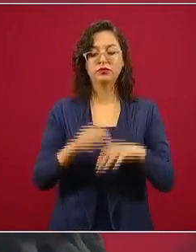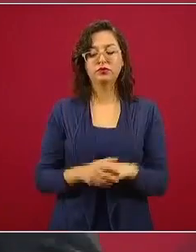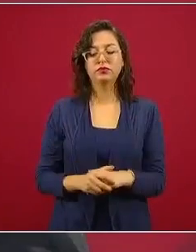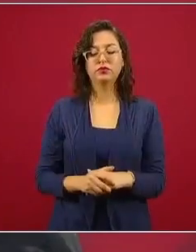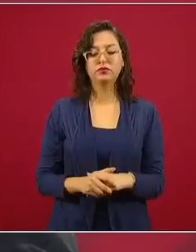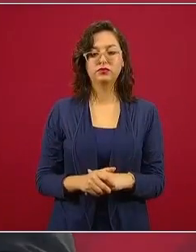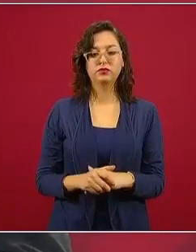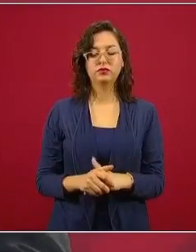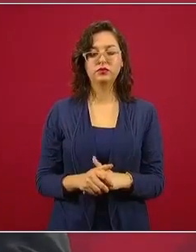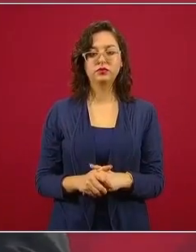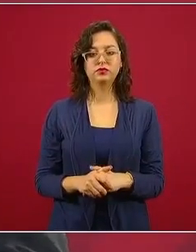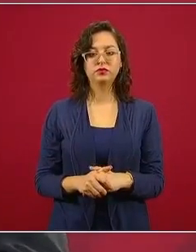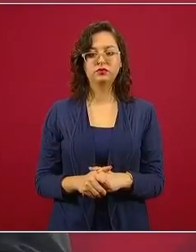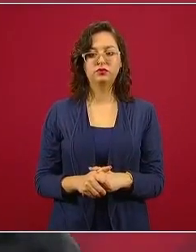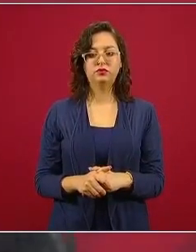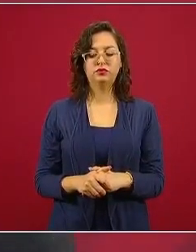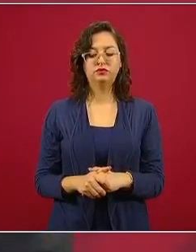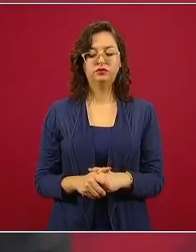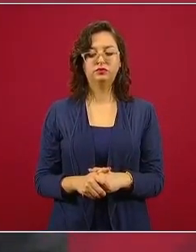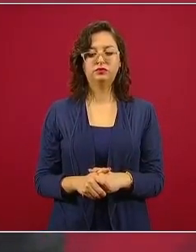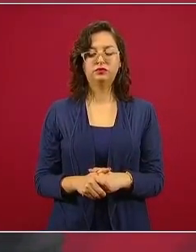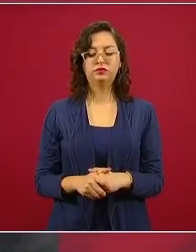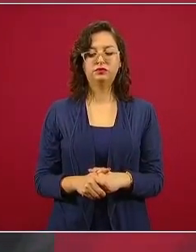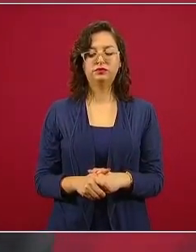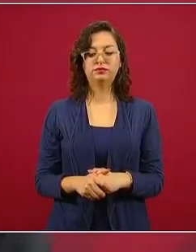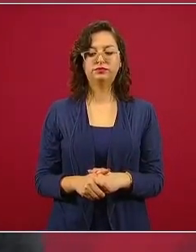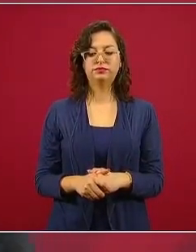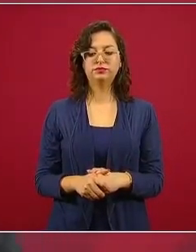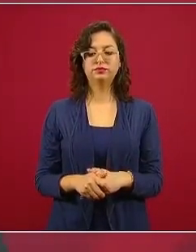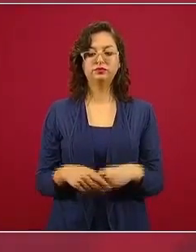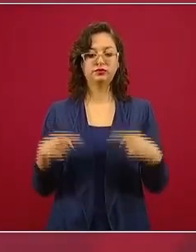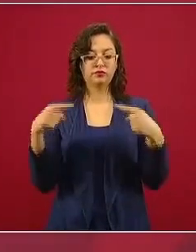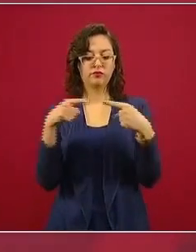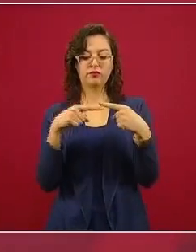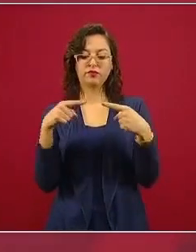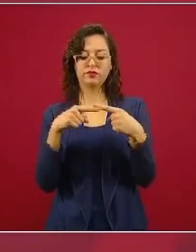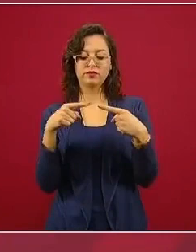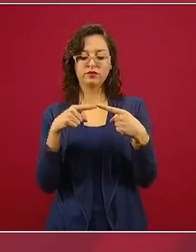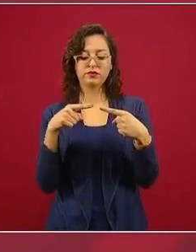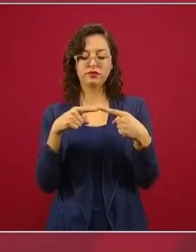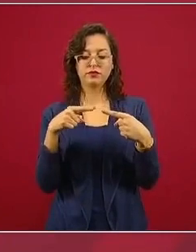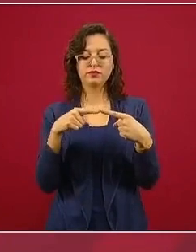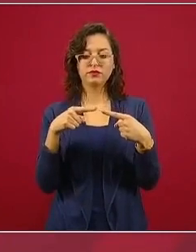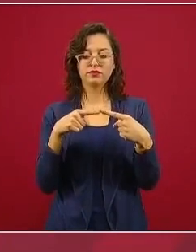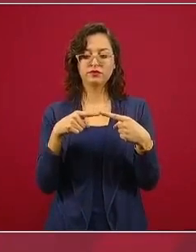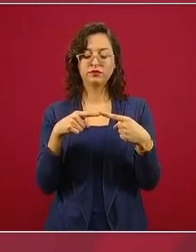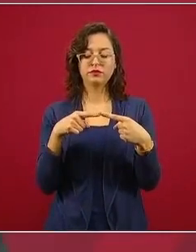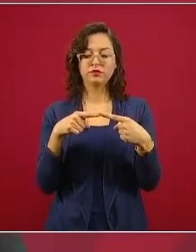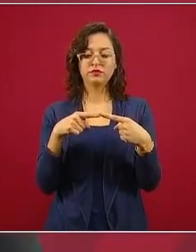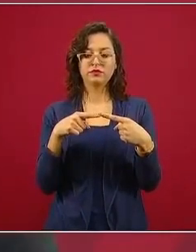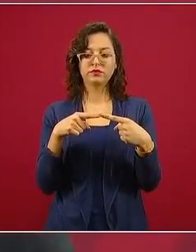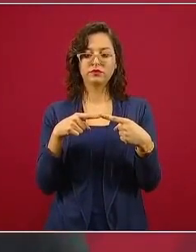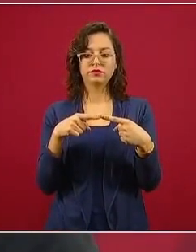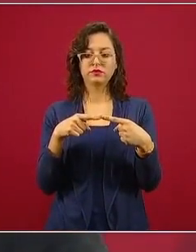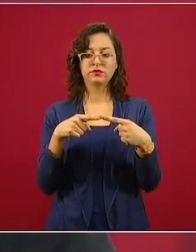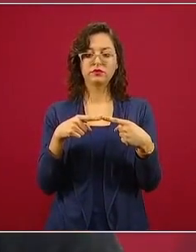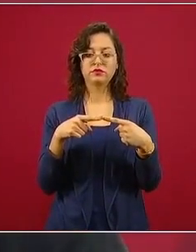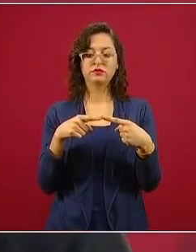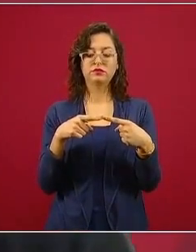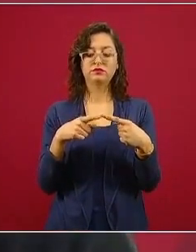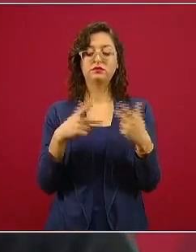el que se está esclareciendo lo de los